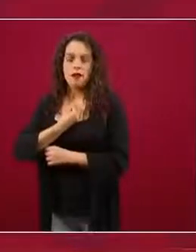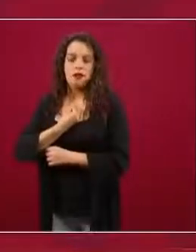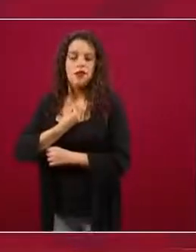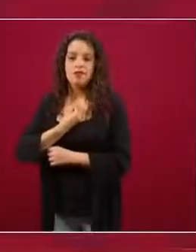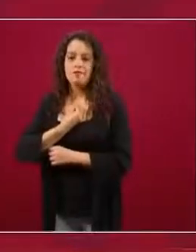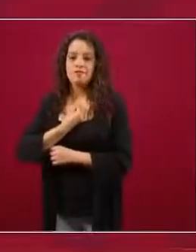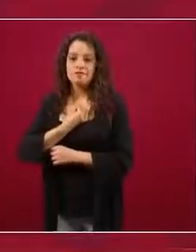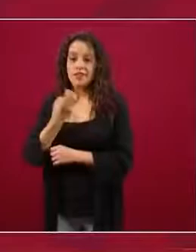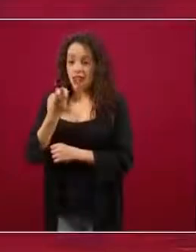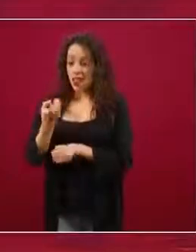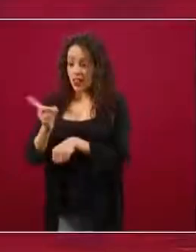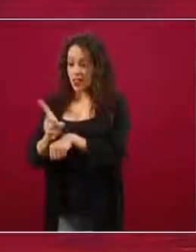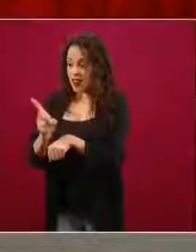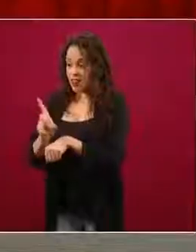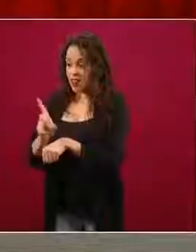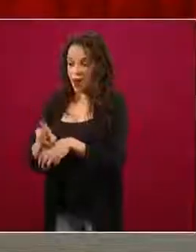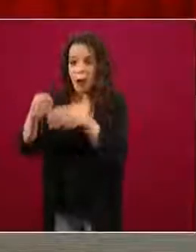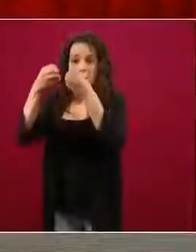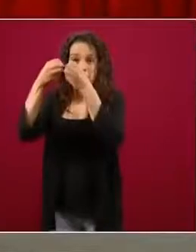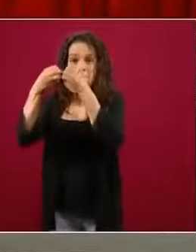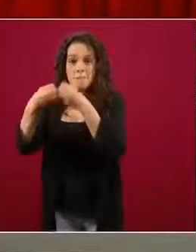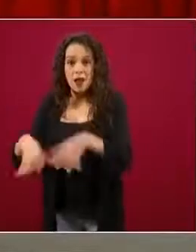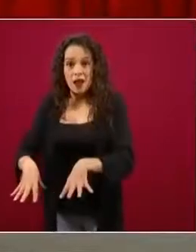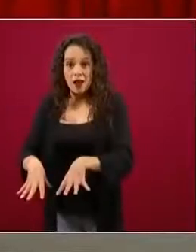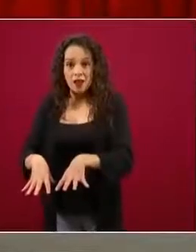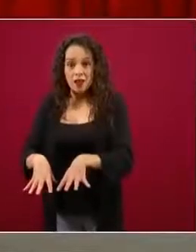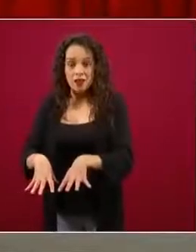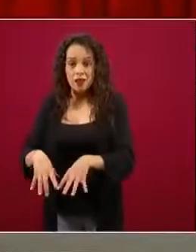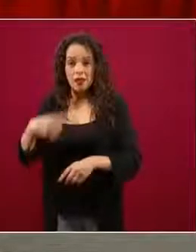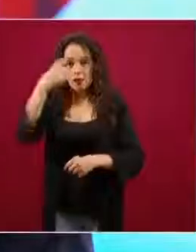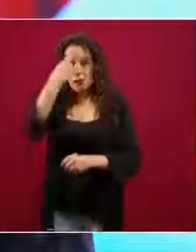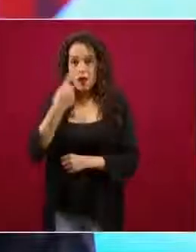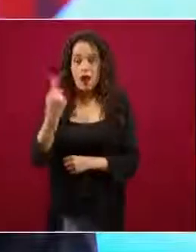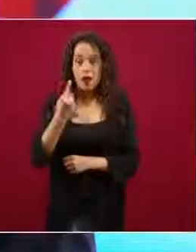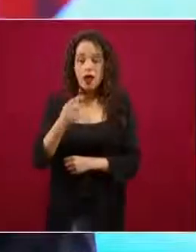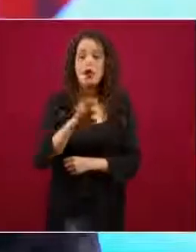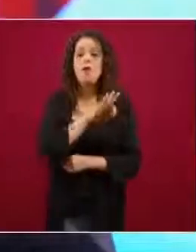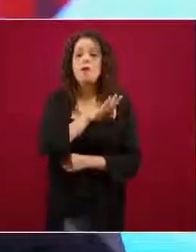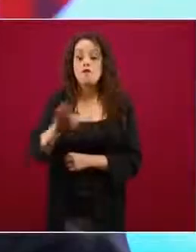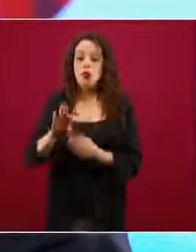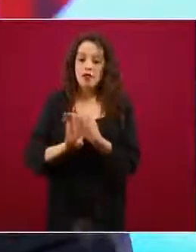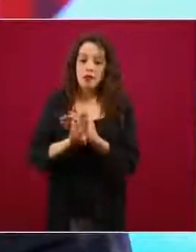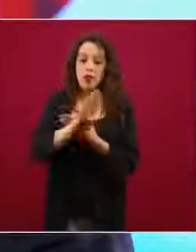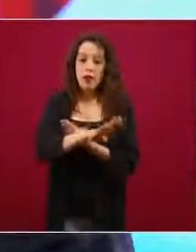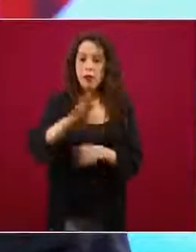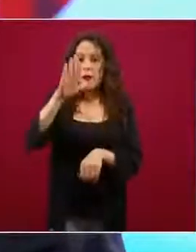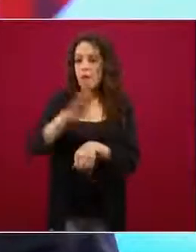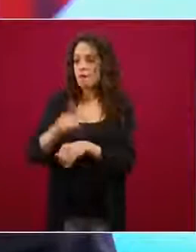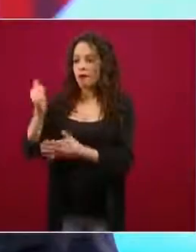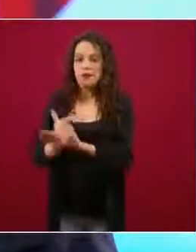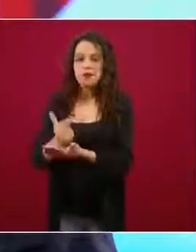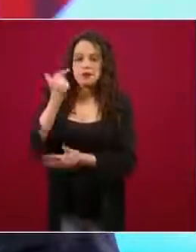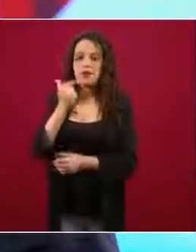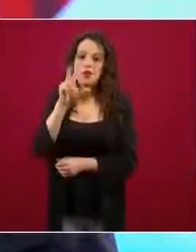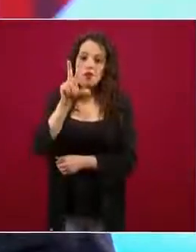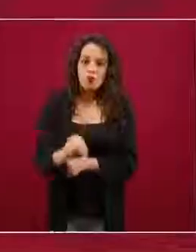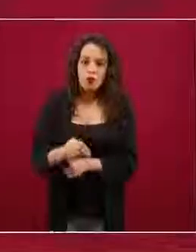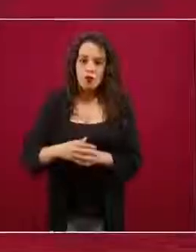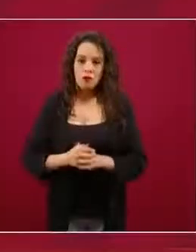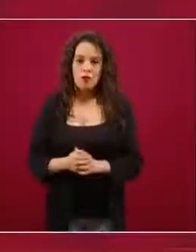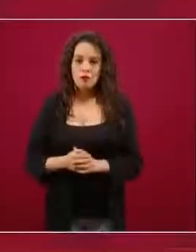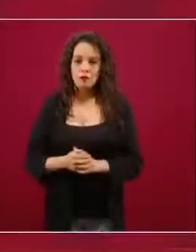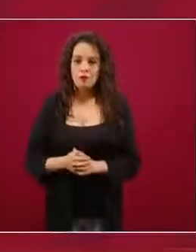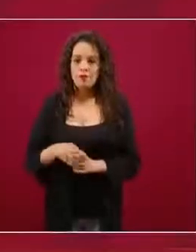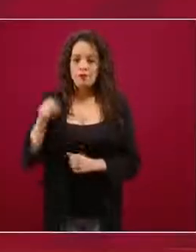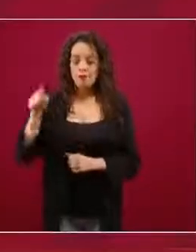se detecte que está ocurriendo una complicación. Si usted se espera a tener dificultad respiratoria, lo